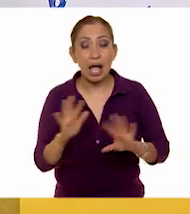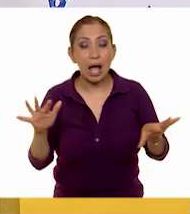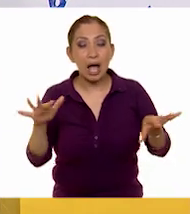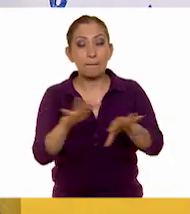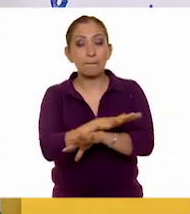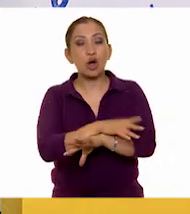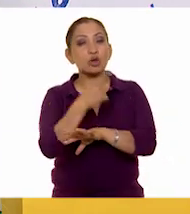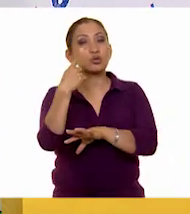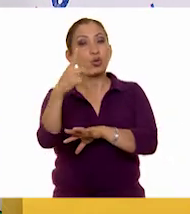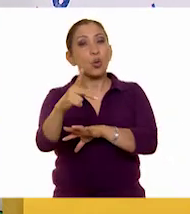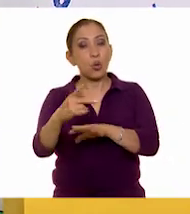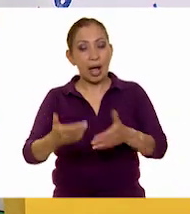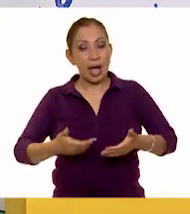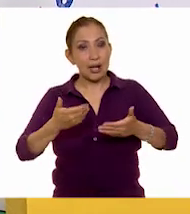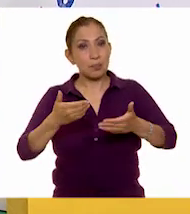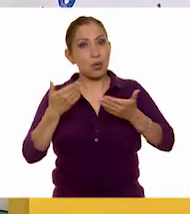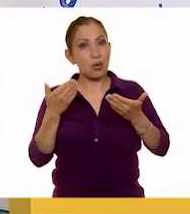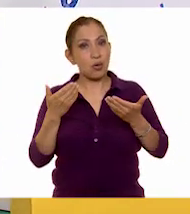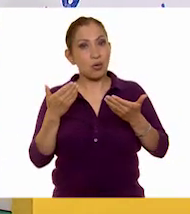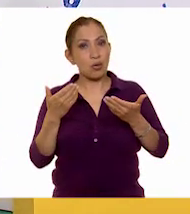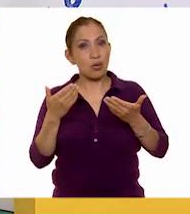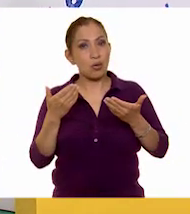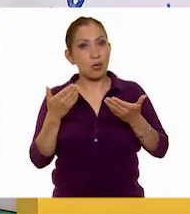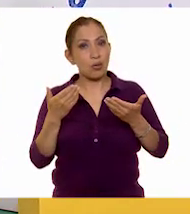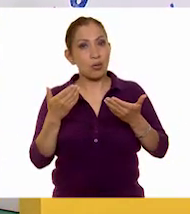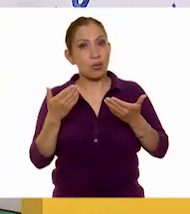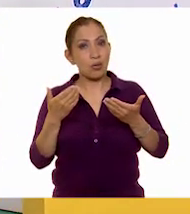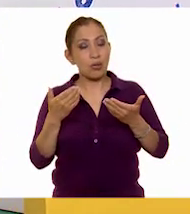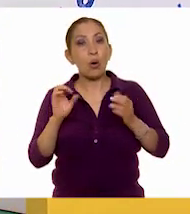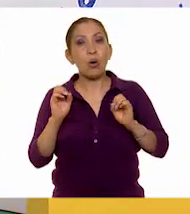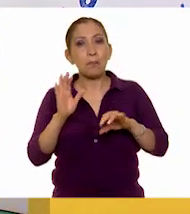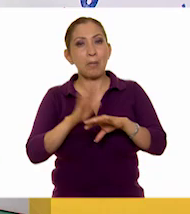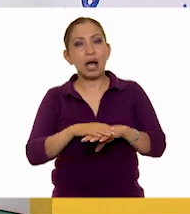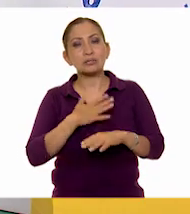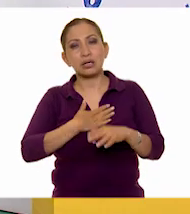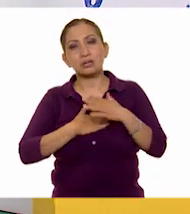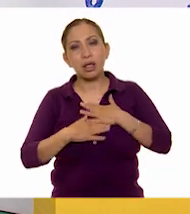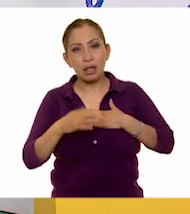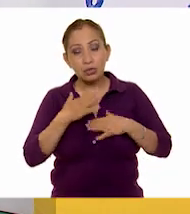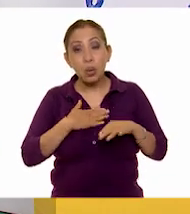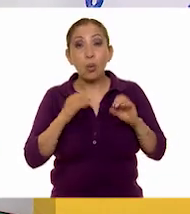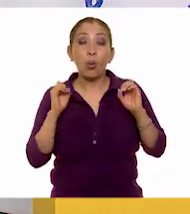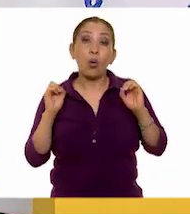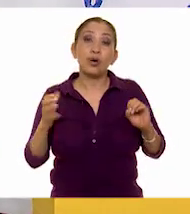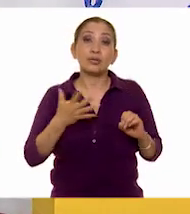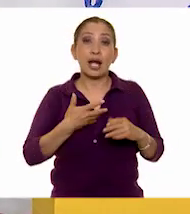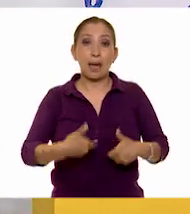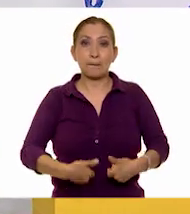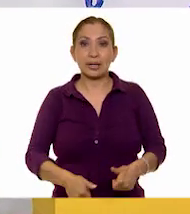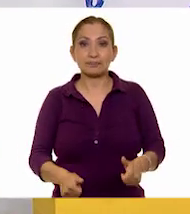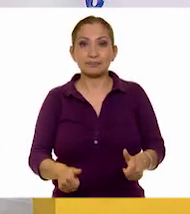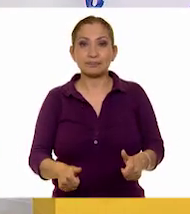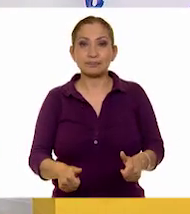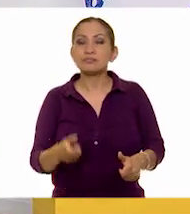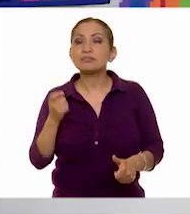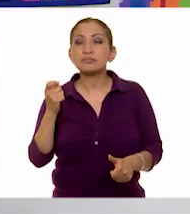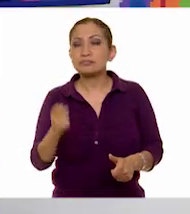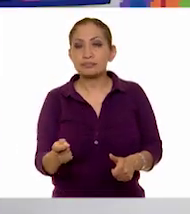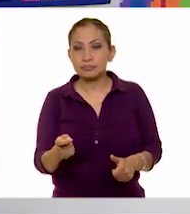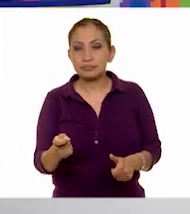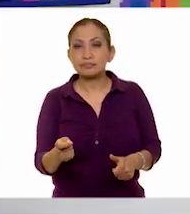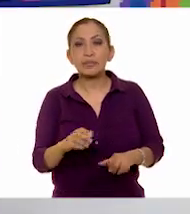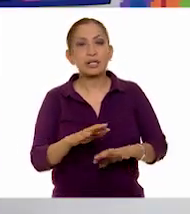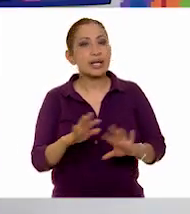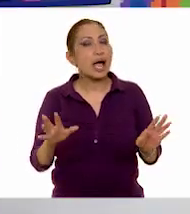cambió su estado de ánimo. O están más cansados o tienen hambre. Es decir,